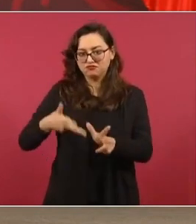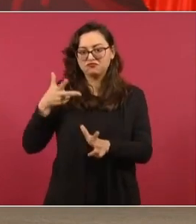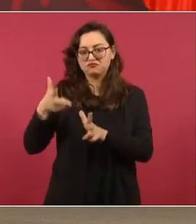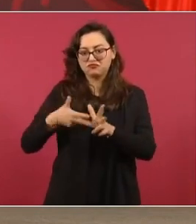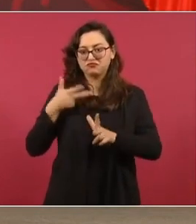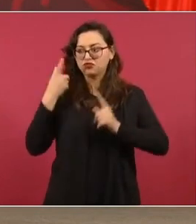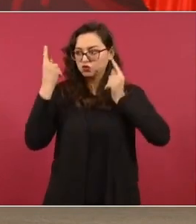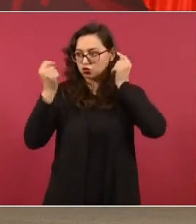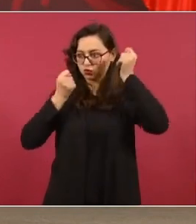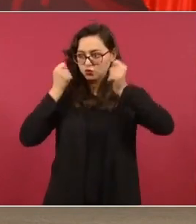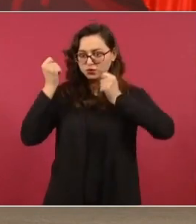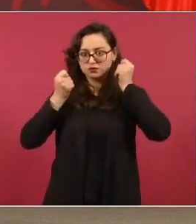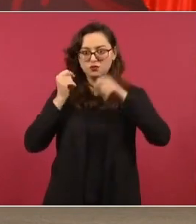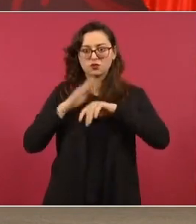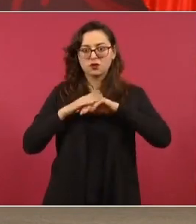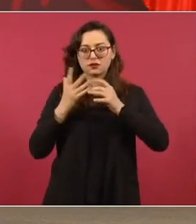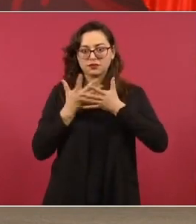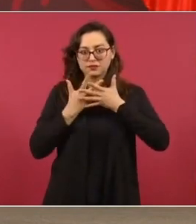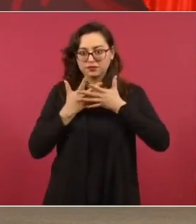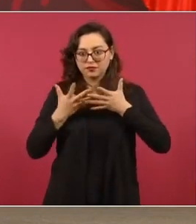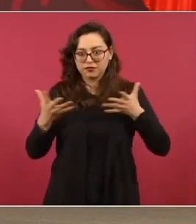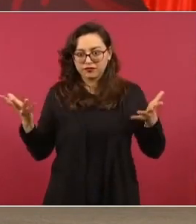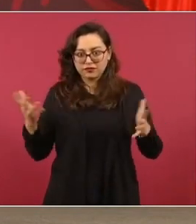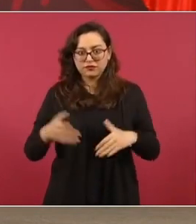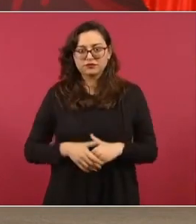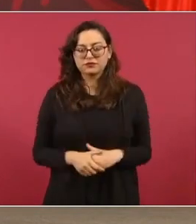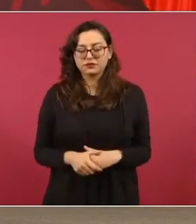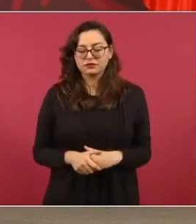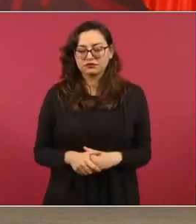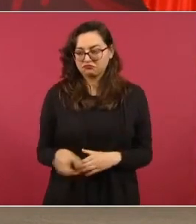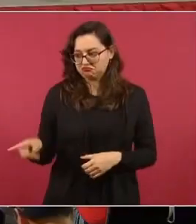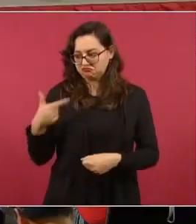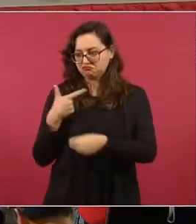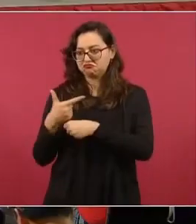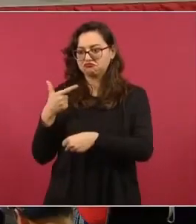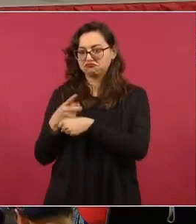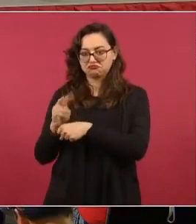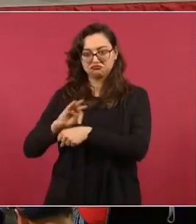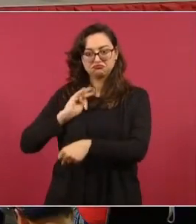hacer nosotros aquí esto, y una parada aquí,